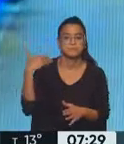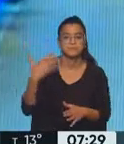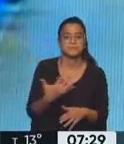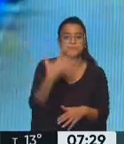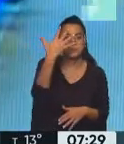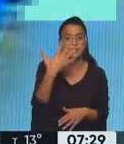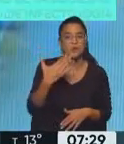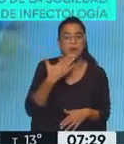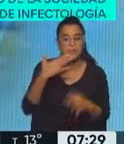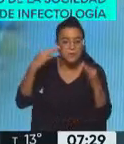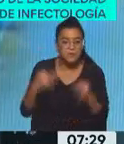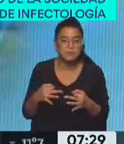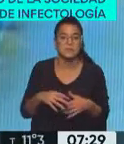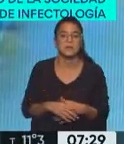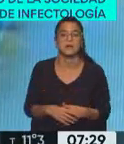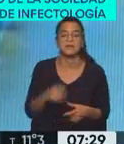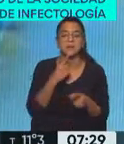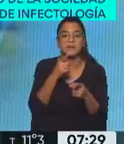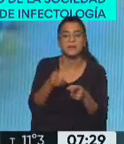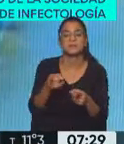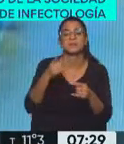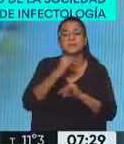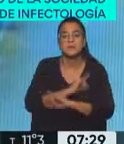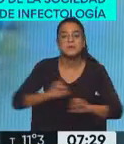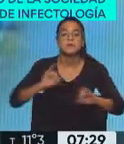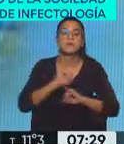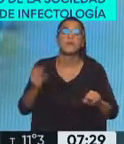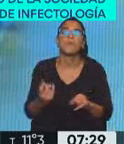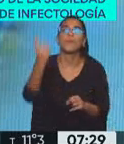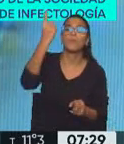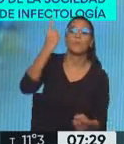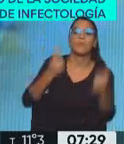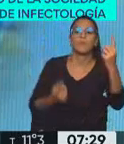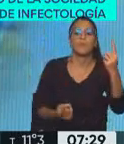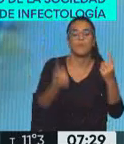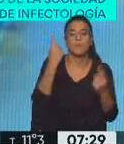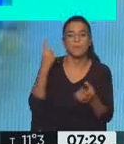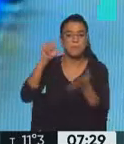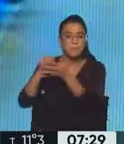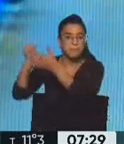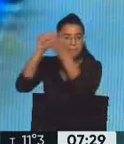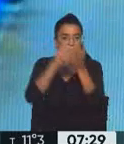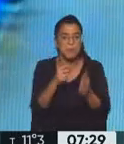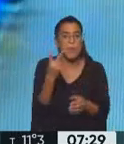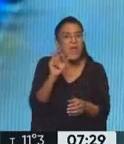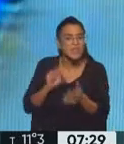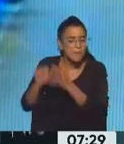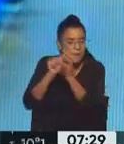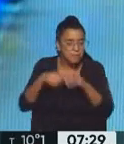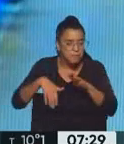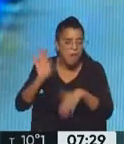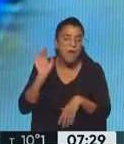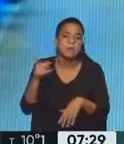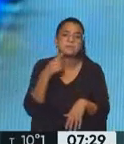5 de abril concretamente comenzaron a reportarse casos aislados en diversos países más de 20 países casos